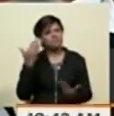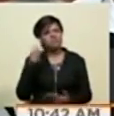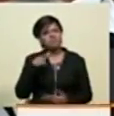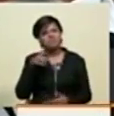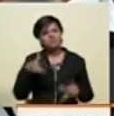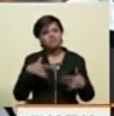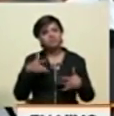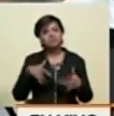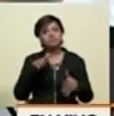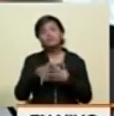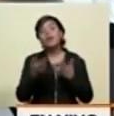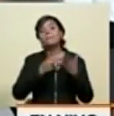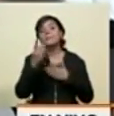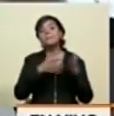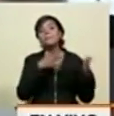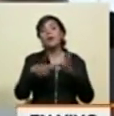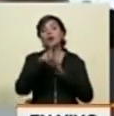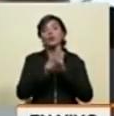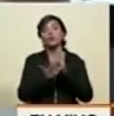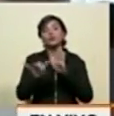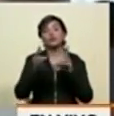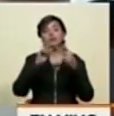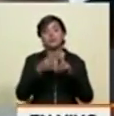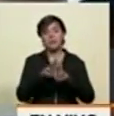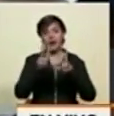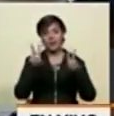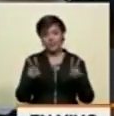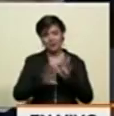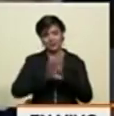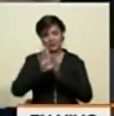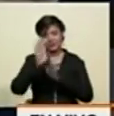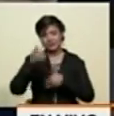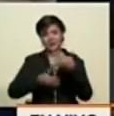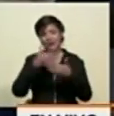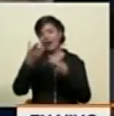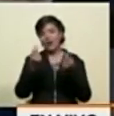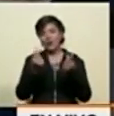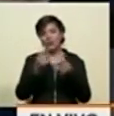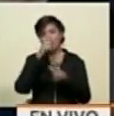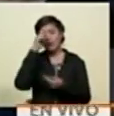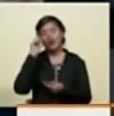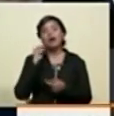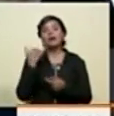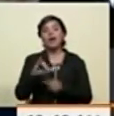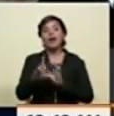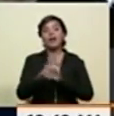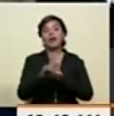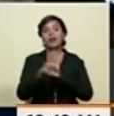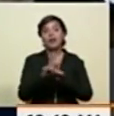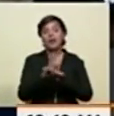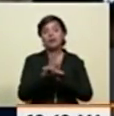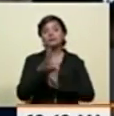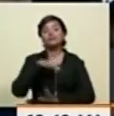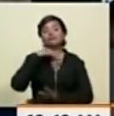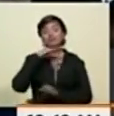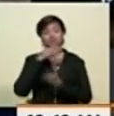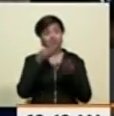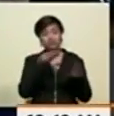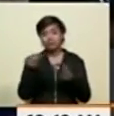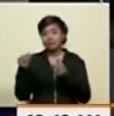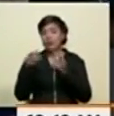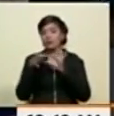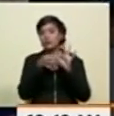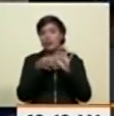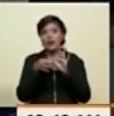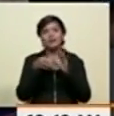en el marco del Plan Constituyente para la Paz y la Prosperidad Económica, que comprende la Ley de Abastecimiento Soberano y